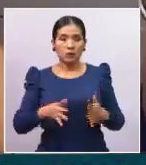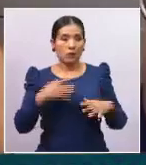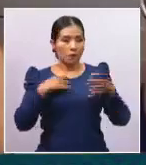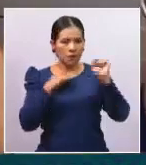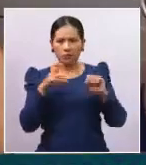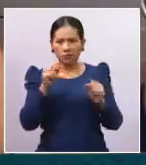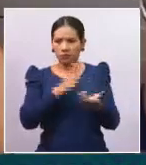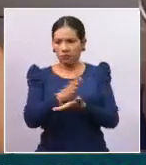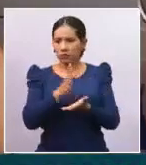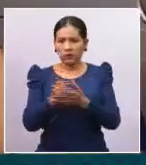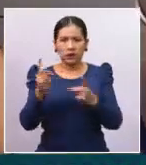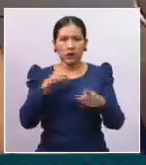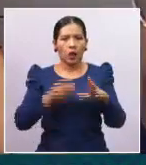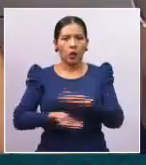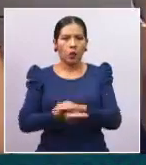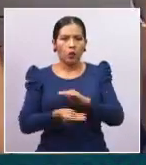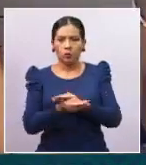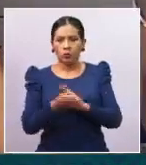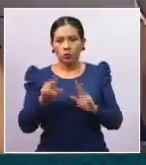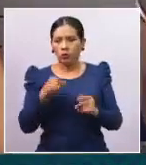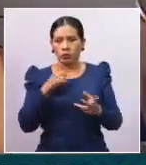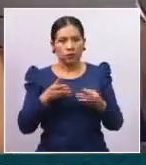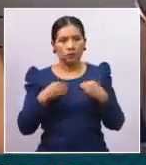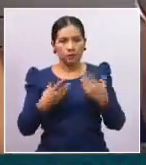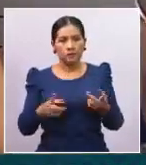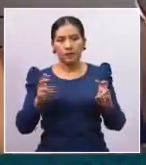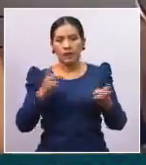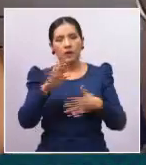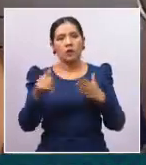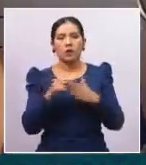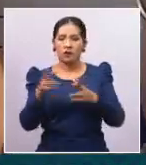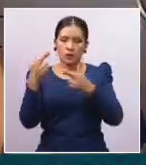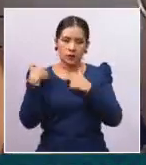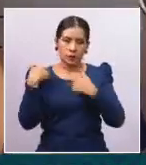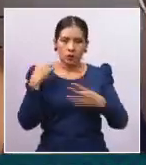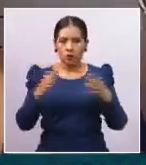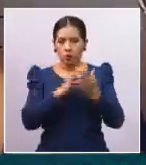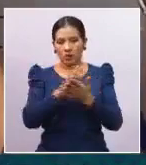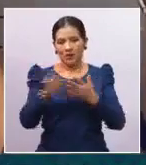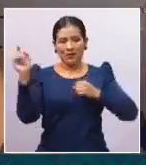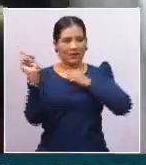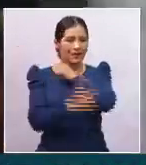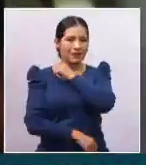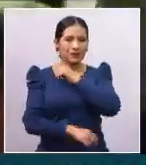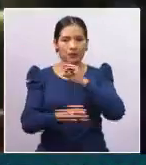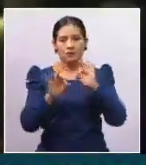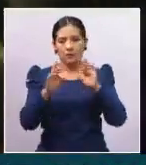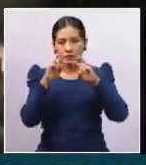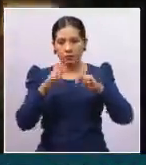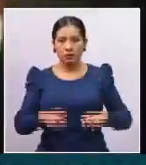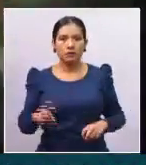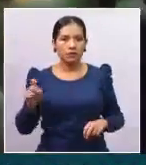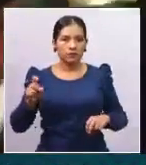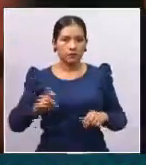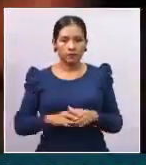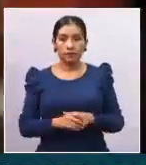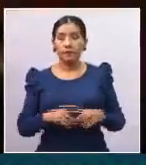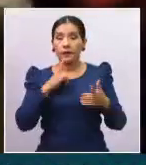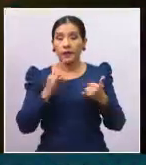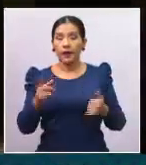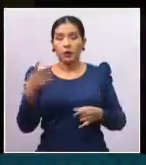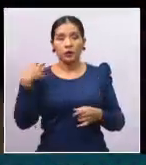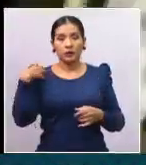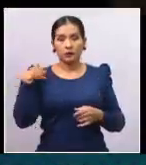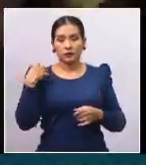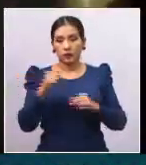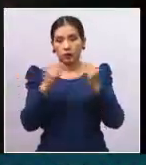corrupción, por lo tanto yo creo que este tema se tiene que hacer a cargo la justicia con todo el peso de la ley, se tiene que investigar. El jefe de bancada del Movimiento al